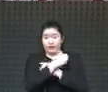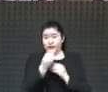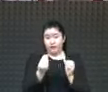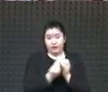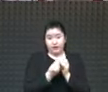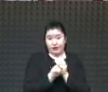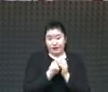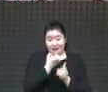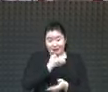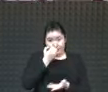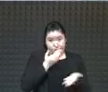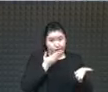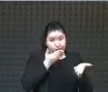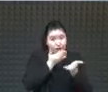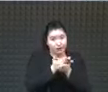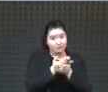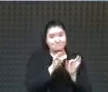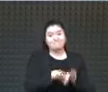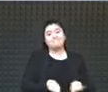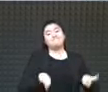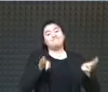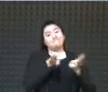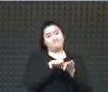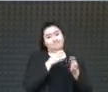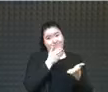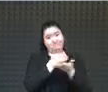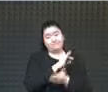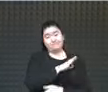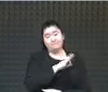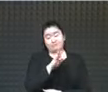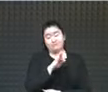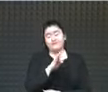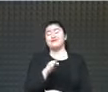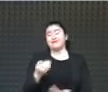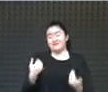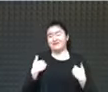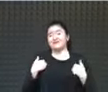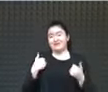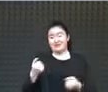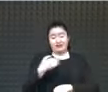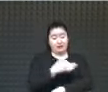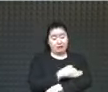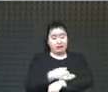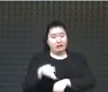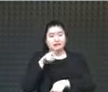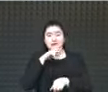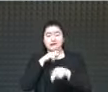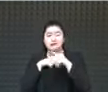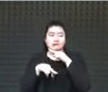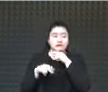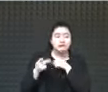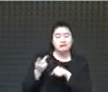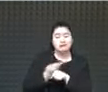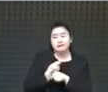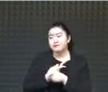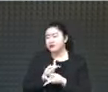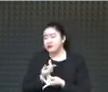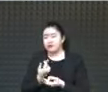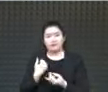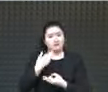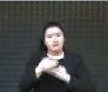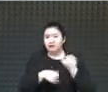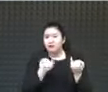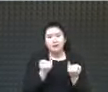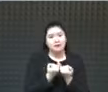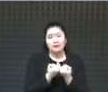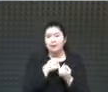Okay. Y entiendo también que las familias tengan su preocupación, pues todos tenemos preocupación de nuestros hijos, hijas, nietos, nietas,